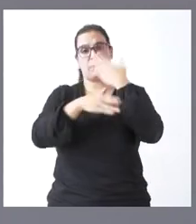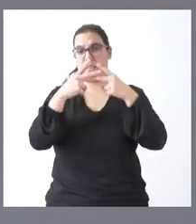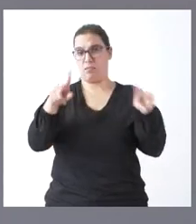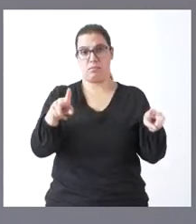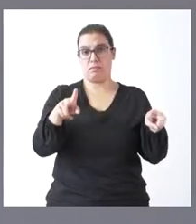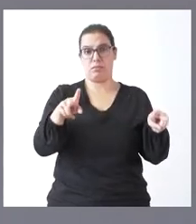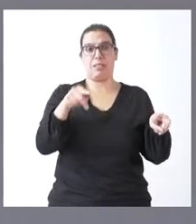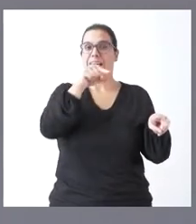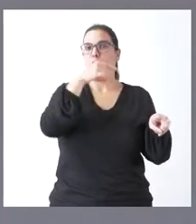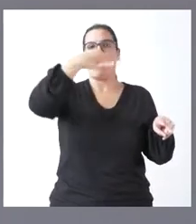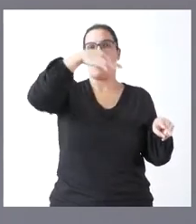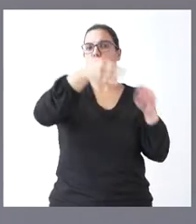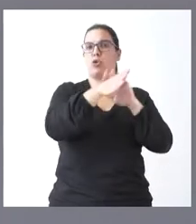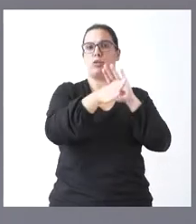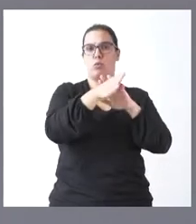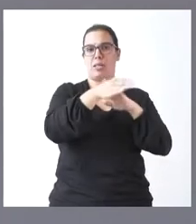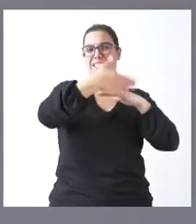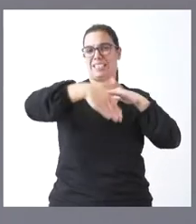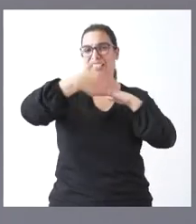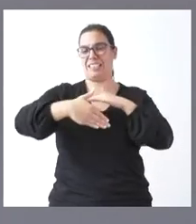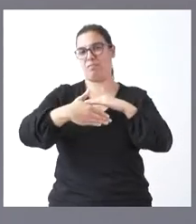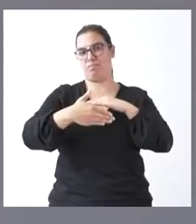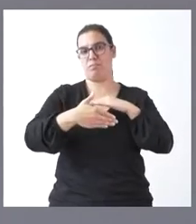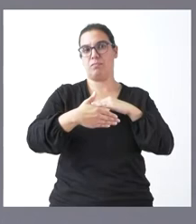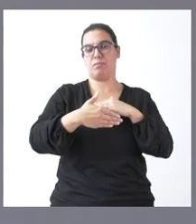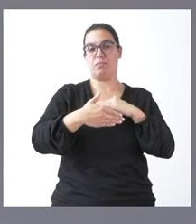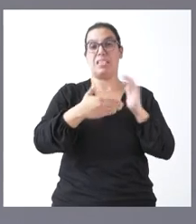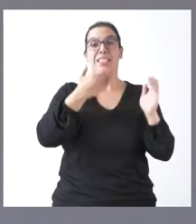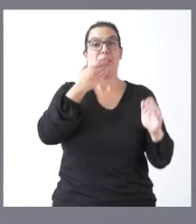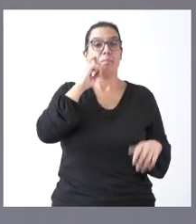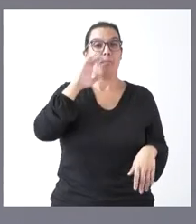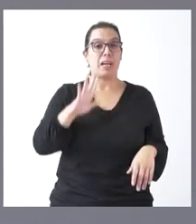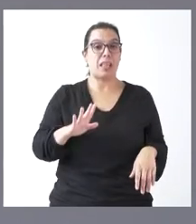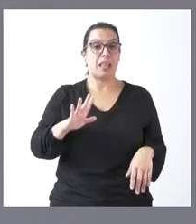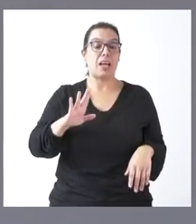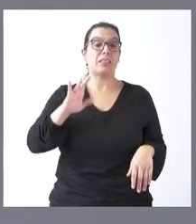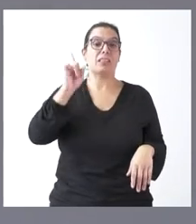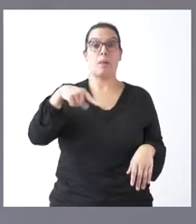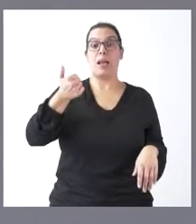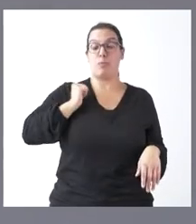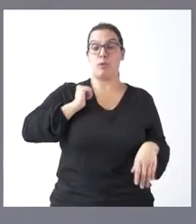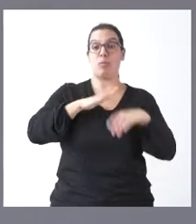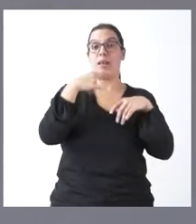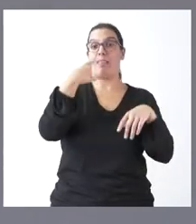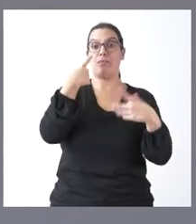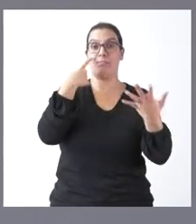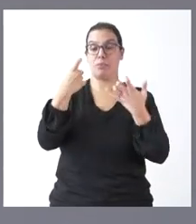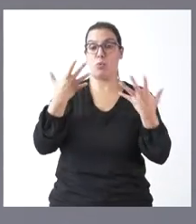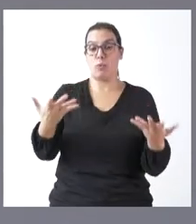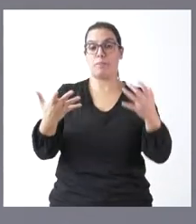en vigor de ámbito autonómico Por cierto que si les parece aprovecho para significarles que